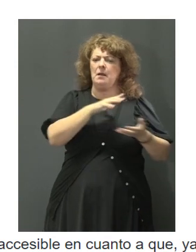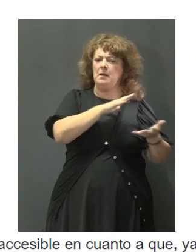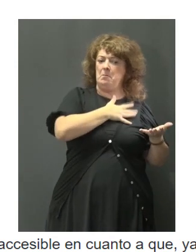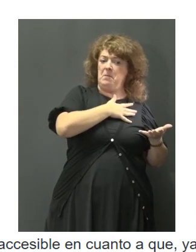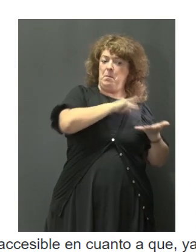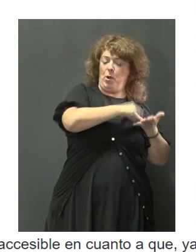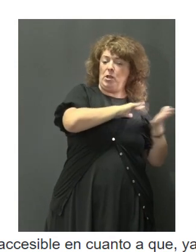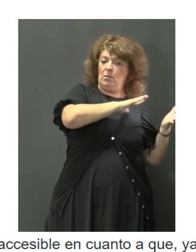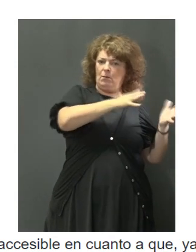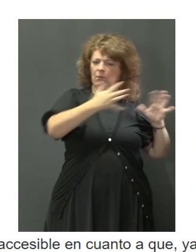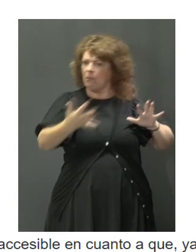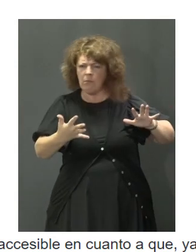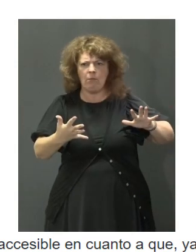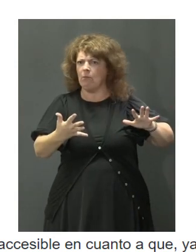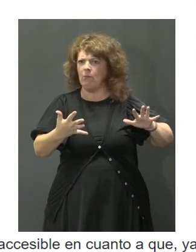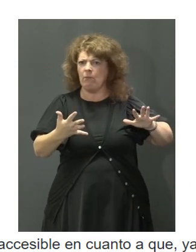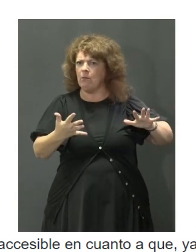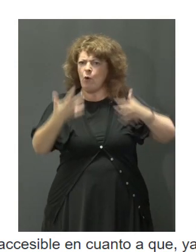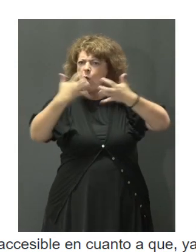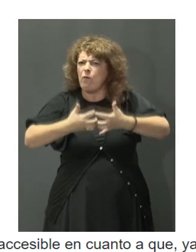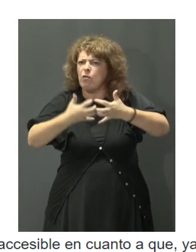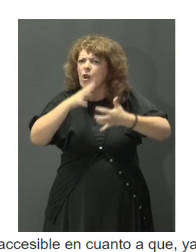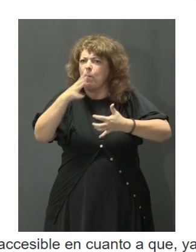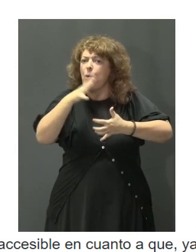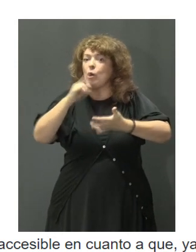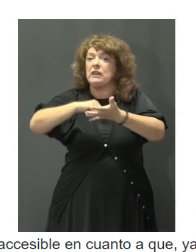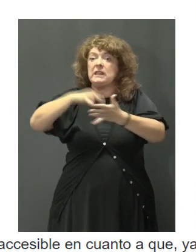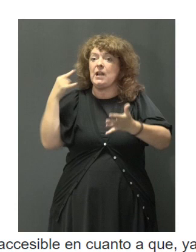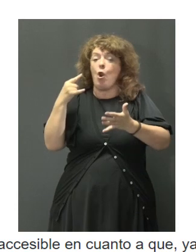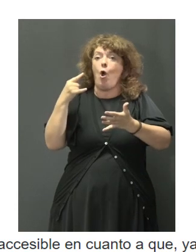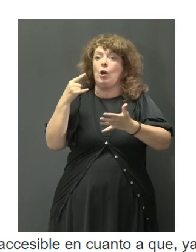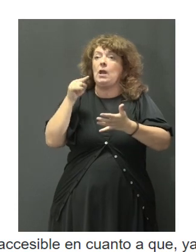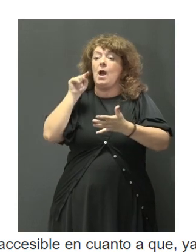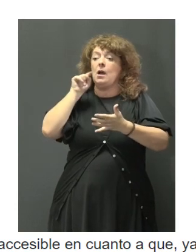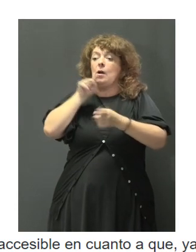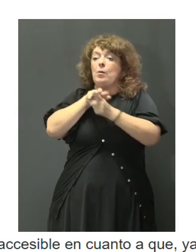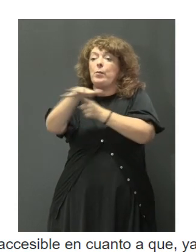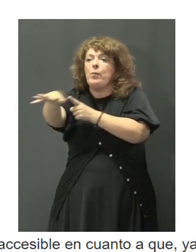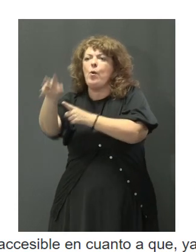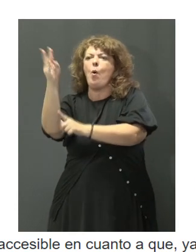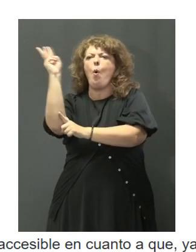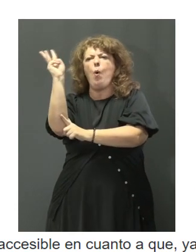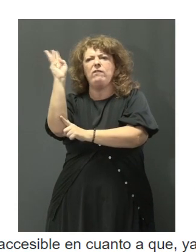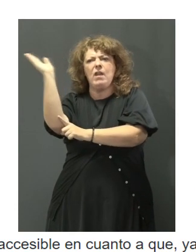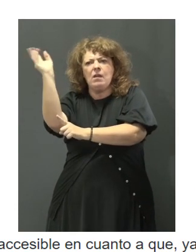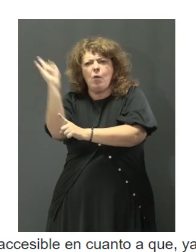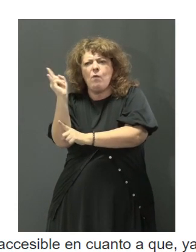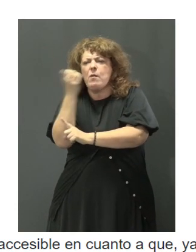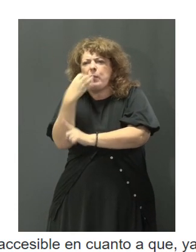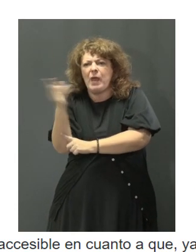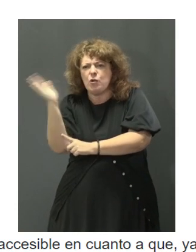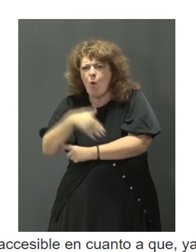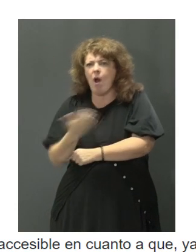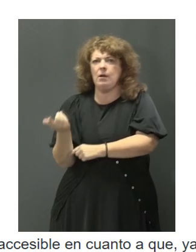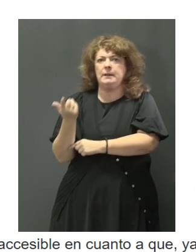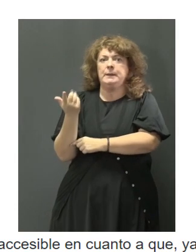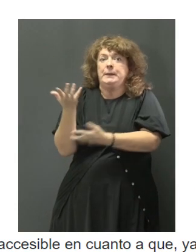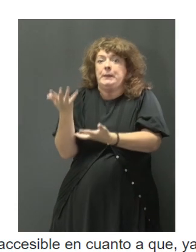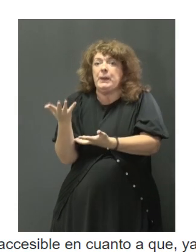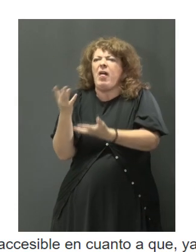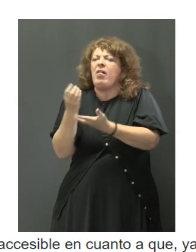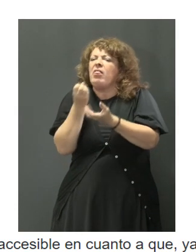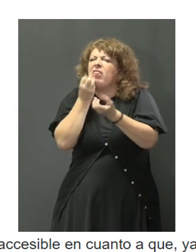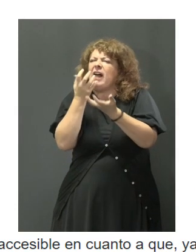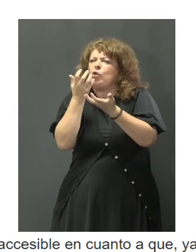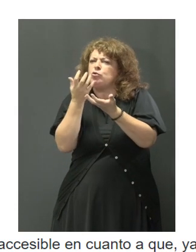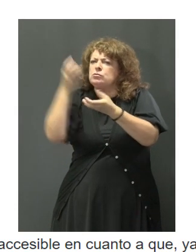que desarrollamos y vemos que no es posible porque la tecnología no llega, no tenemos una red wifi, no tenemos cómo soportar los datos,